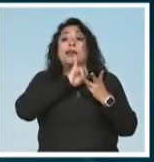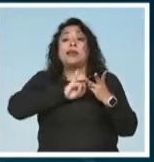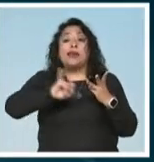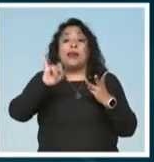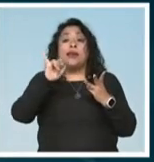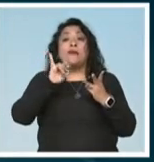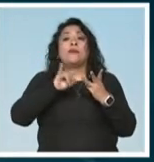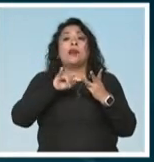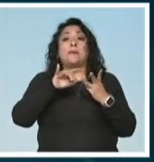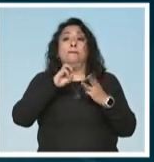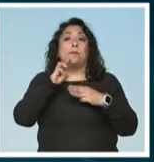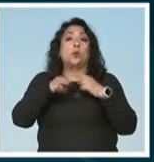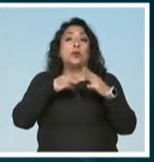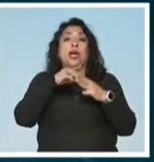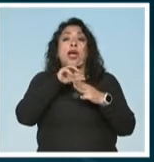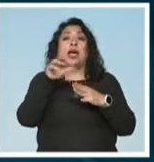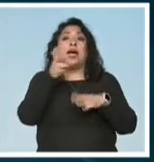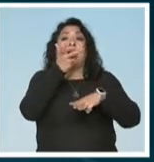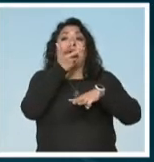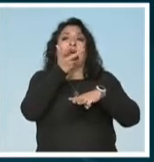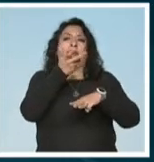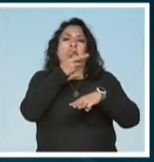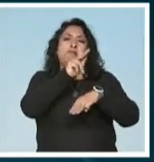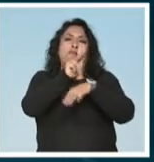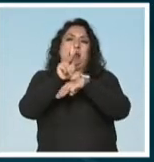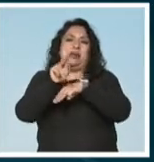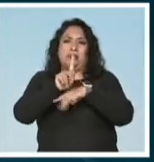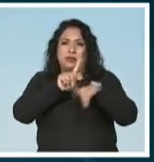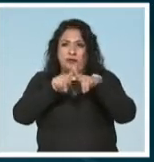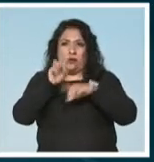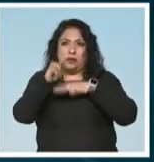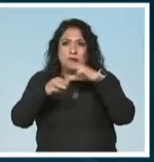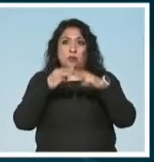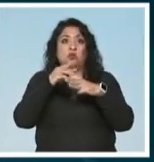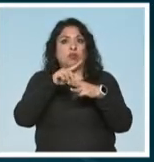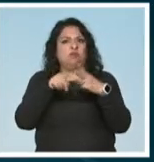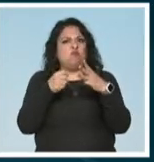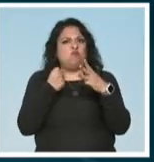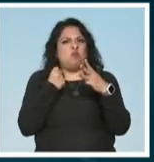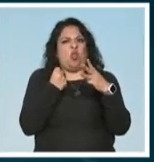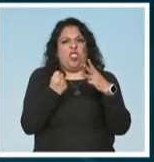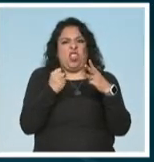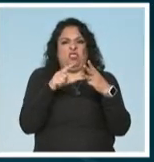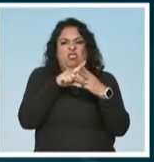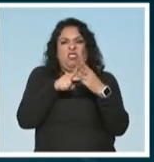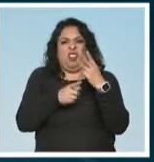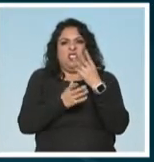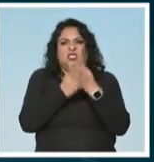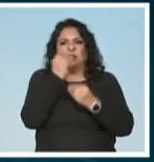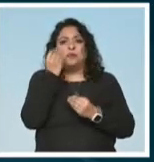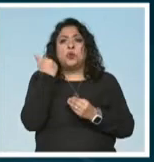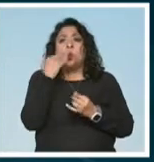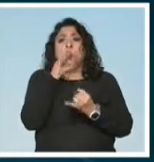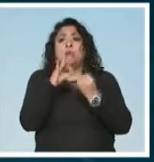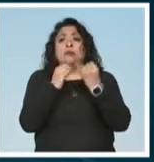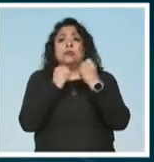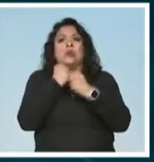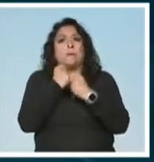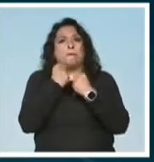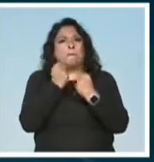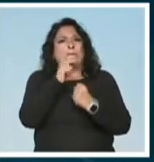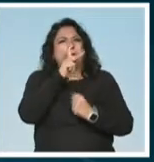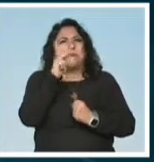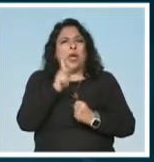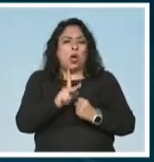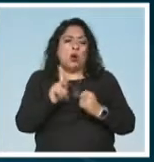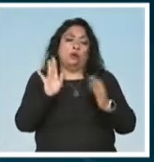Estado global ante los estados en el mundo. Tiene un superpoder concentrado que en los últimos tiempos se ha ido acentuando